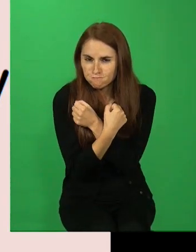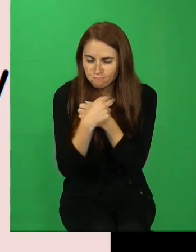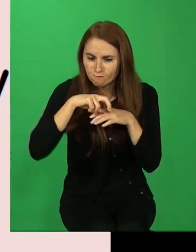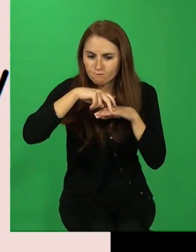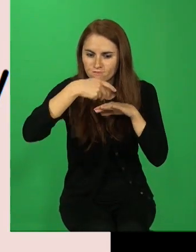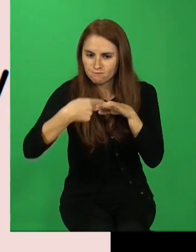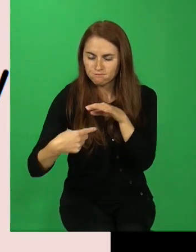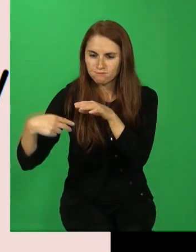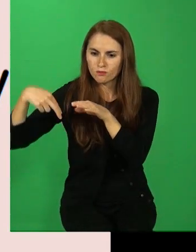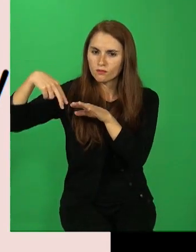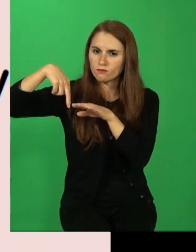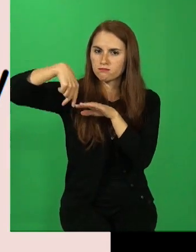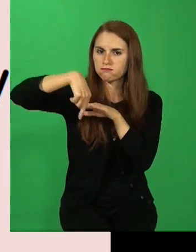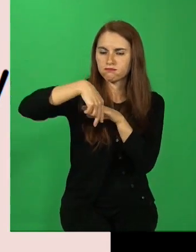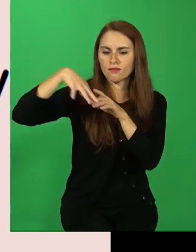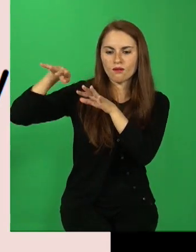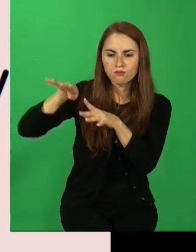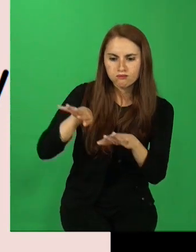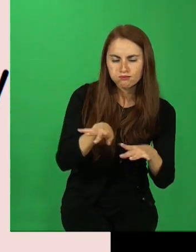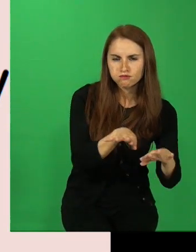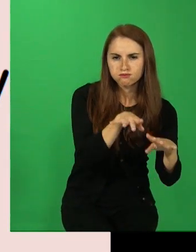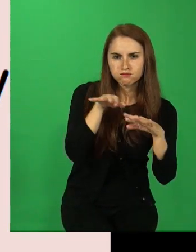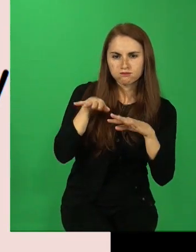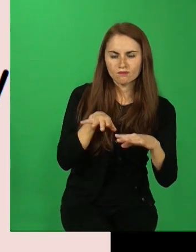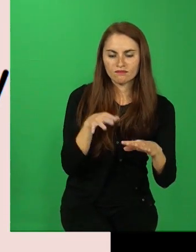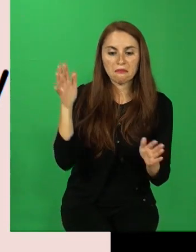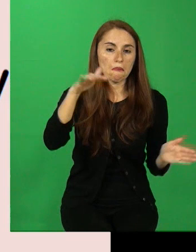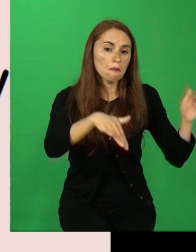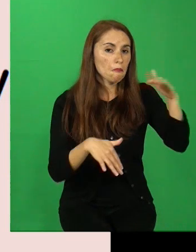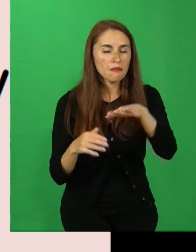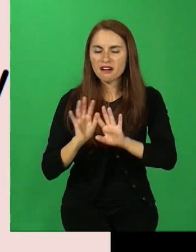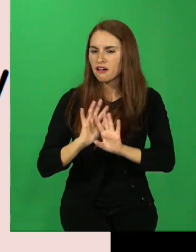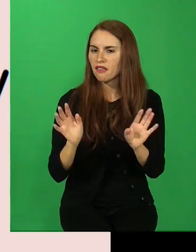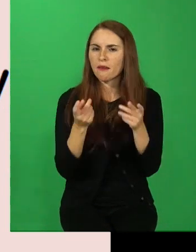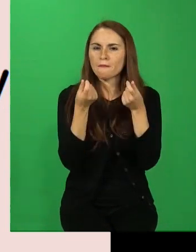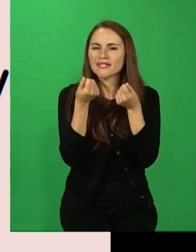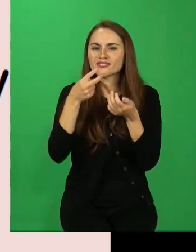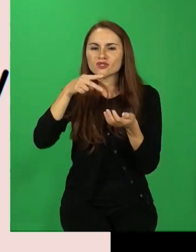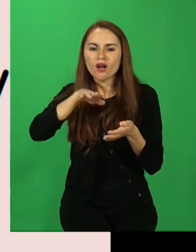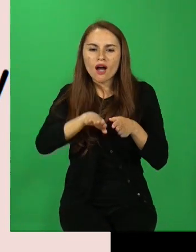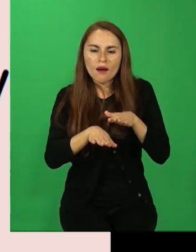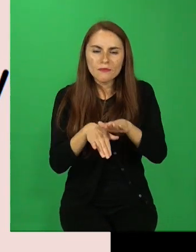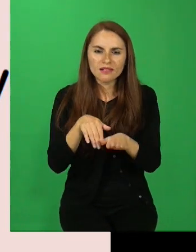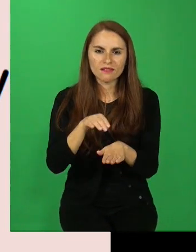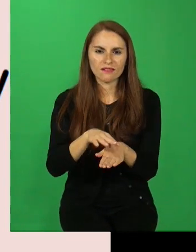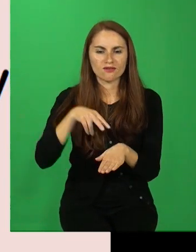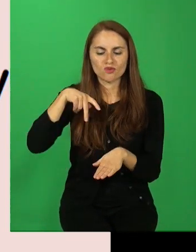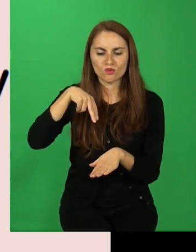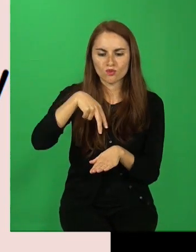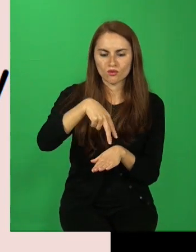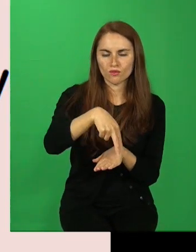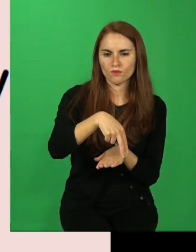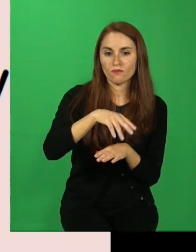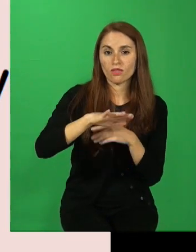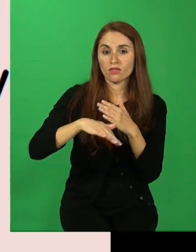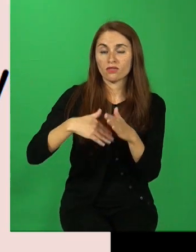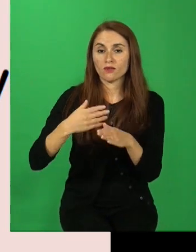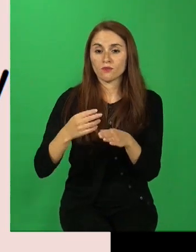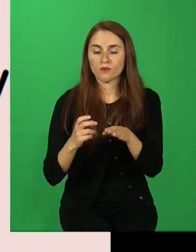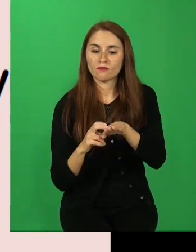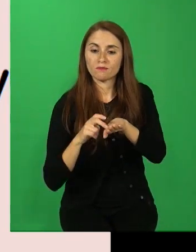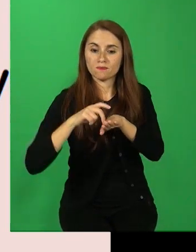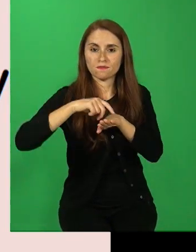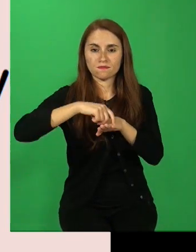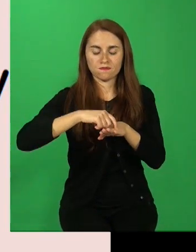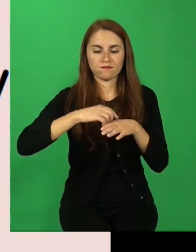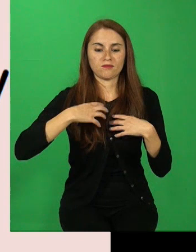y luego se dejó ir corriendo abajo, sin manotear, como si caminara pisando en el fondo. Después rebalsó la orilla y puso